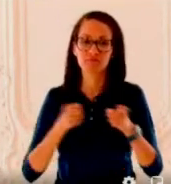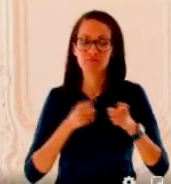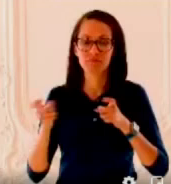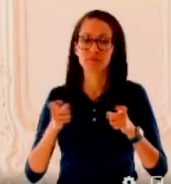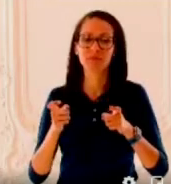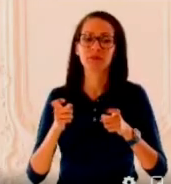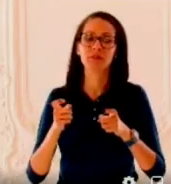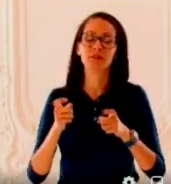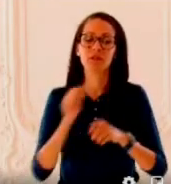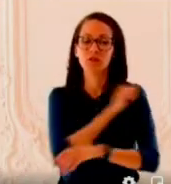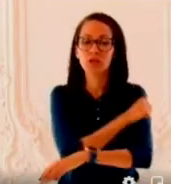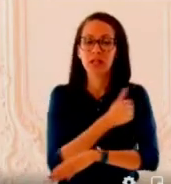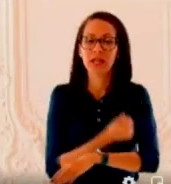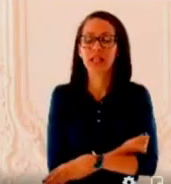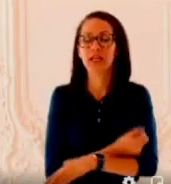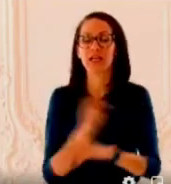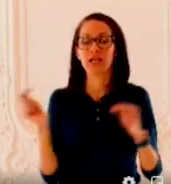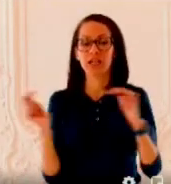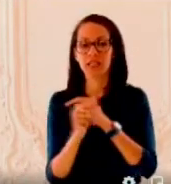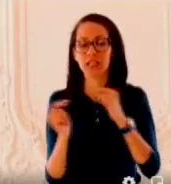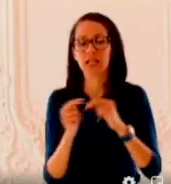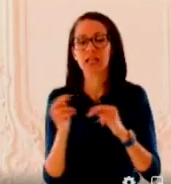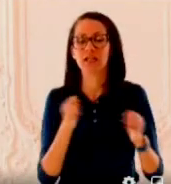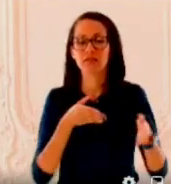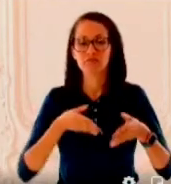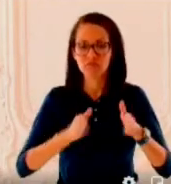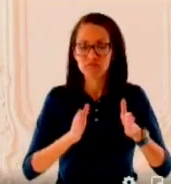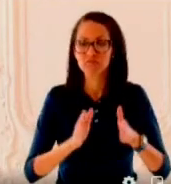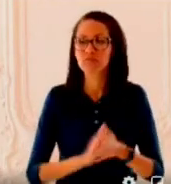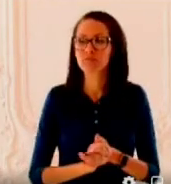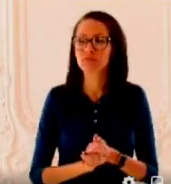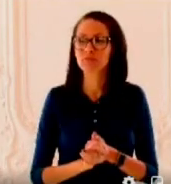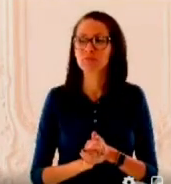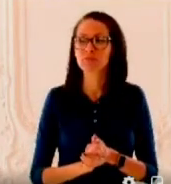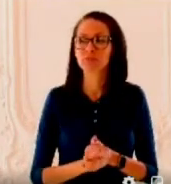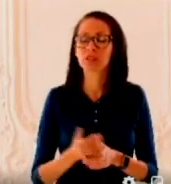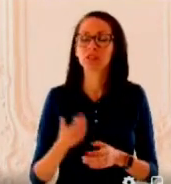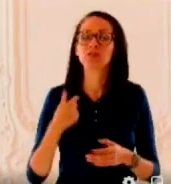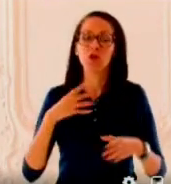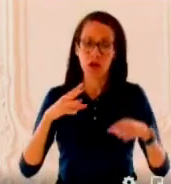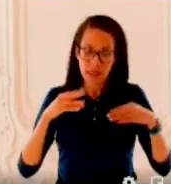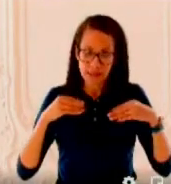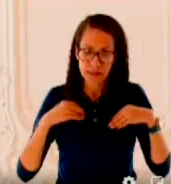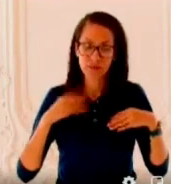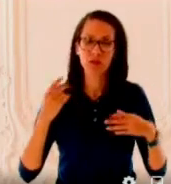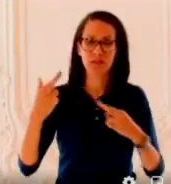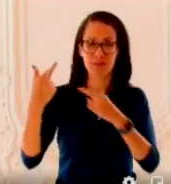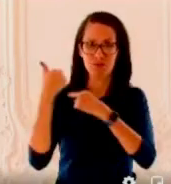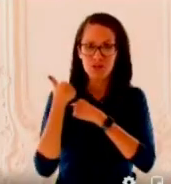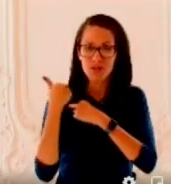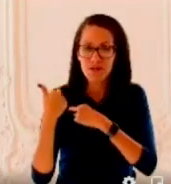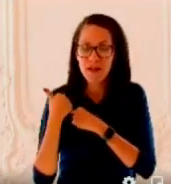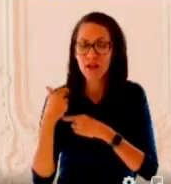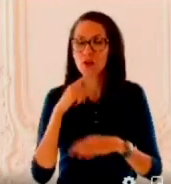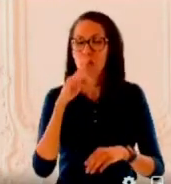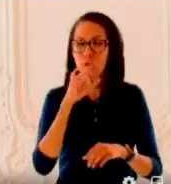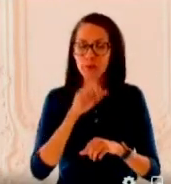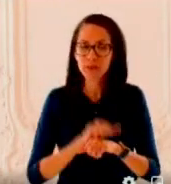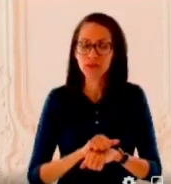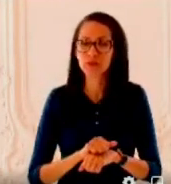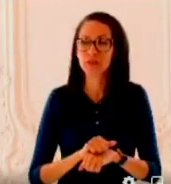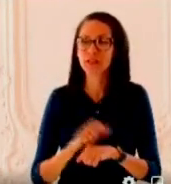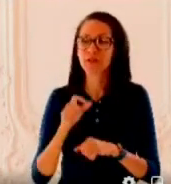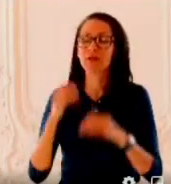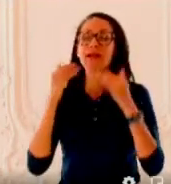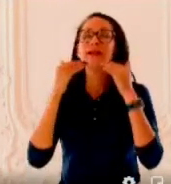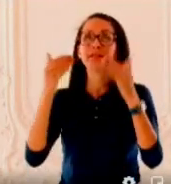Transportación. Recibo esta designación con un alto sentido de compromiso y responsabilidad. Tengo que